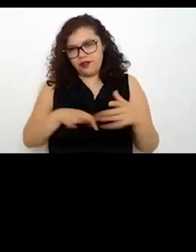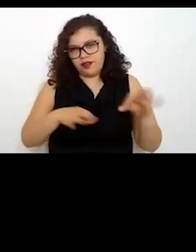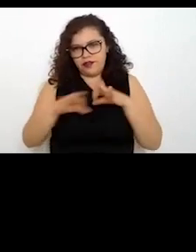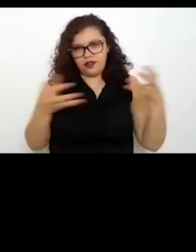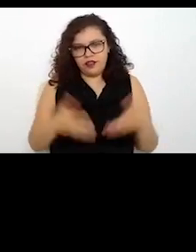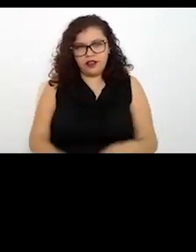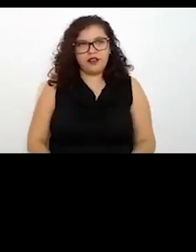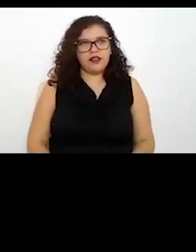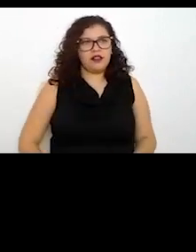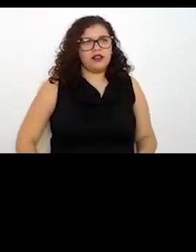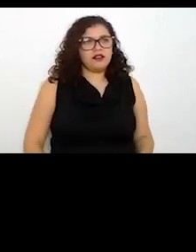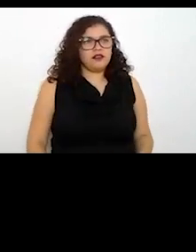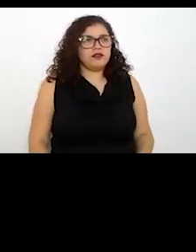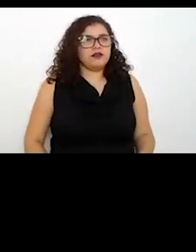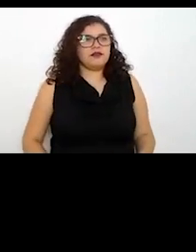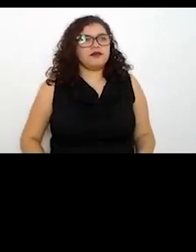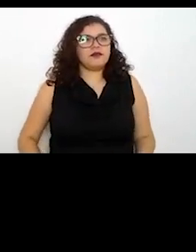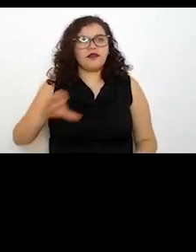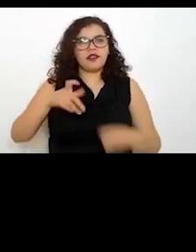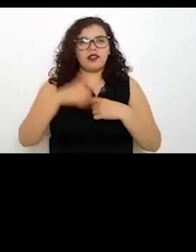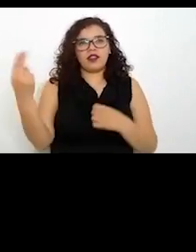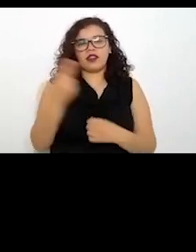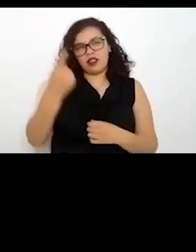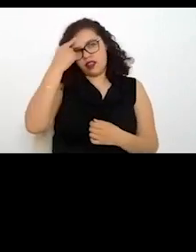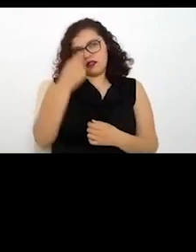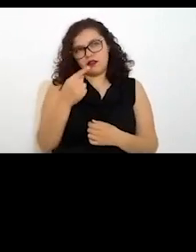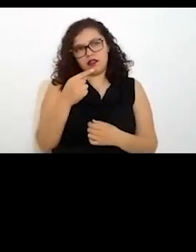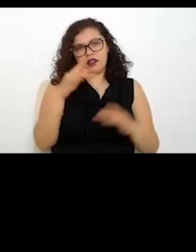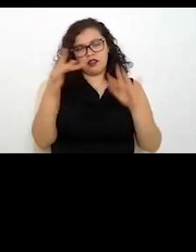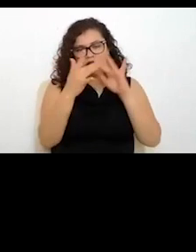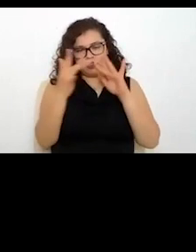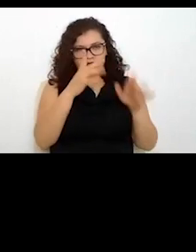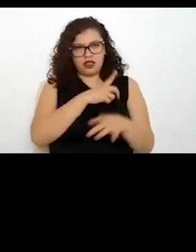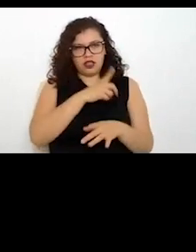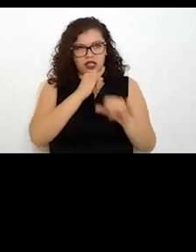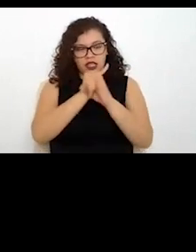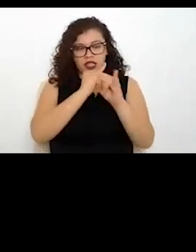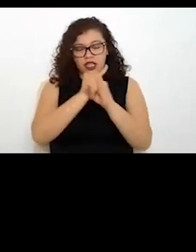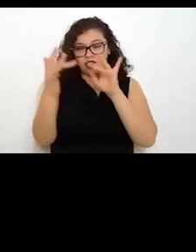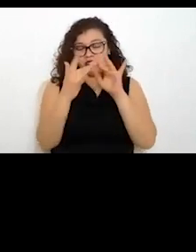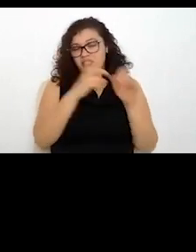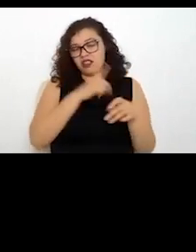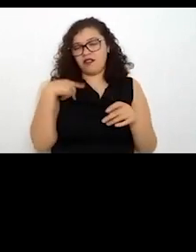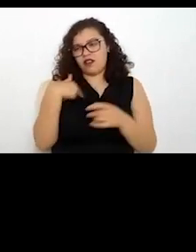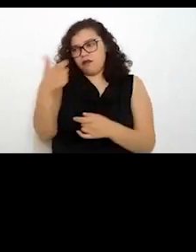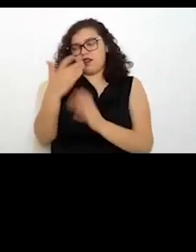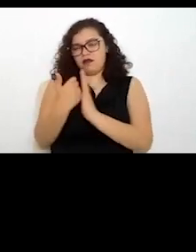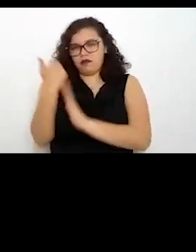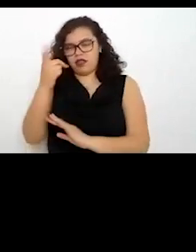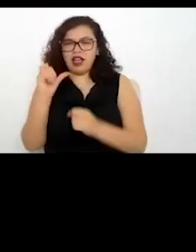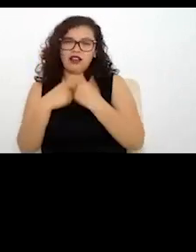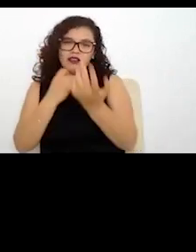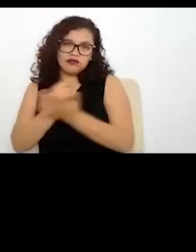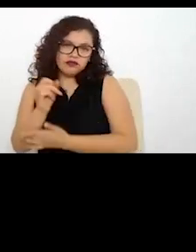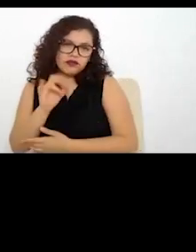si es necesario la conexión a Internet, tiene que dar una aportación. Es un poco complicado porque todavía no se define